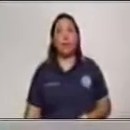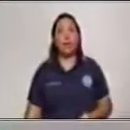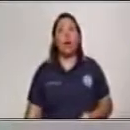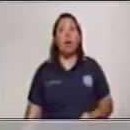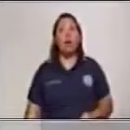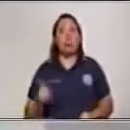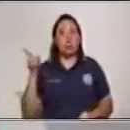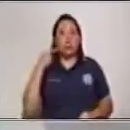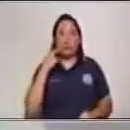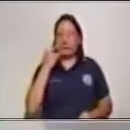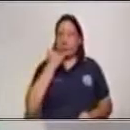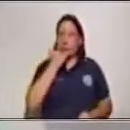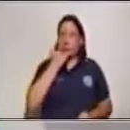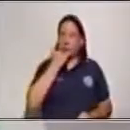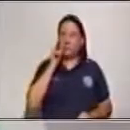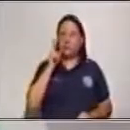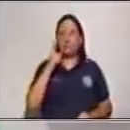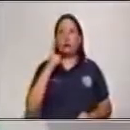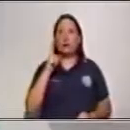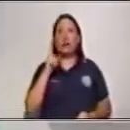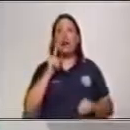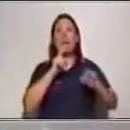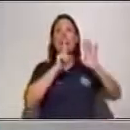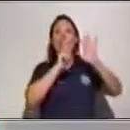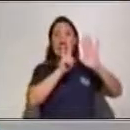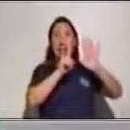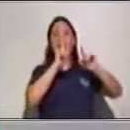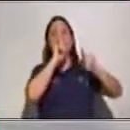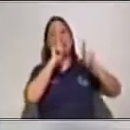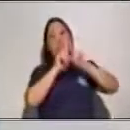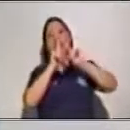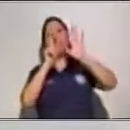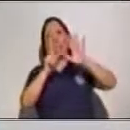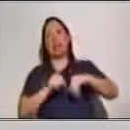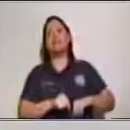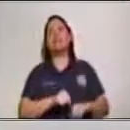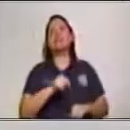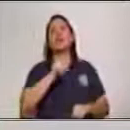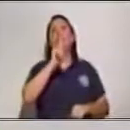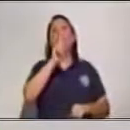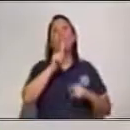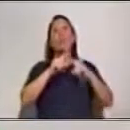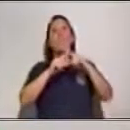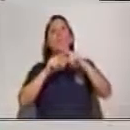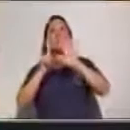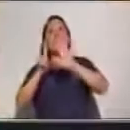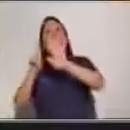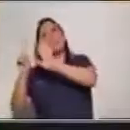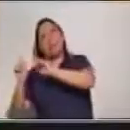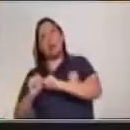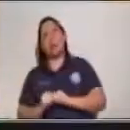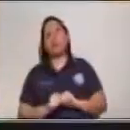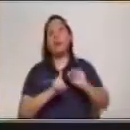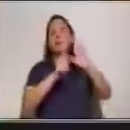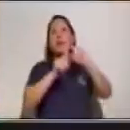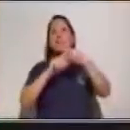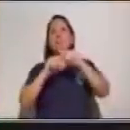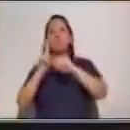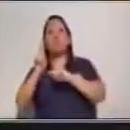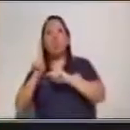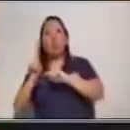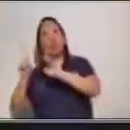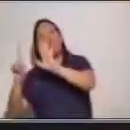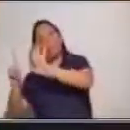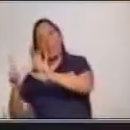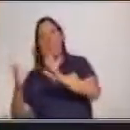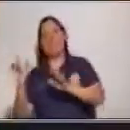Regreso. Entre los divisores de 6 también está el número 6, por supuesto, porque 6 entre 6 también